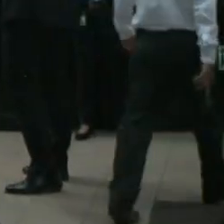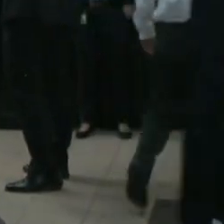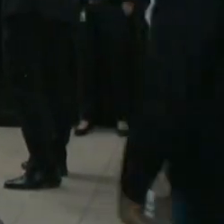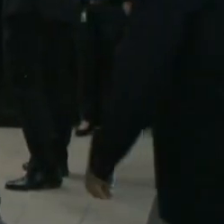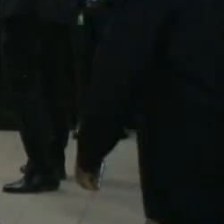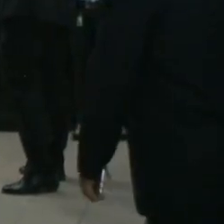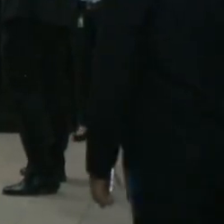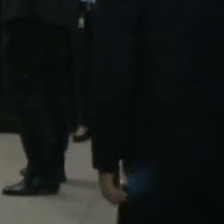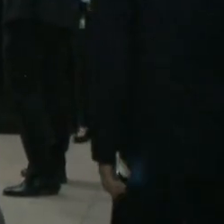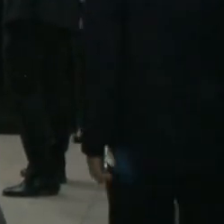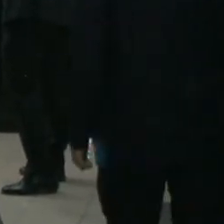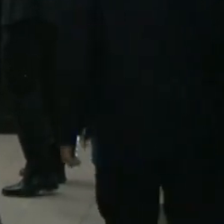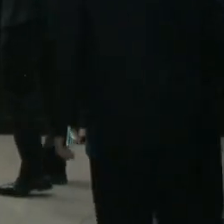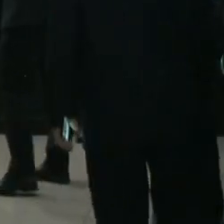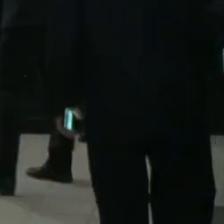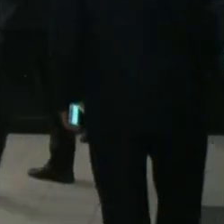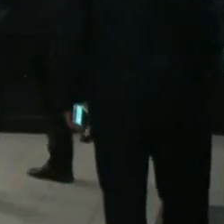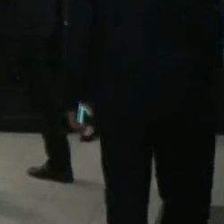compañeros.